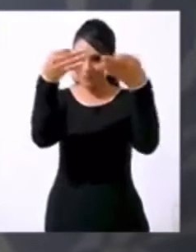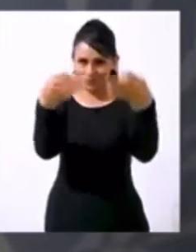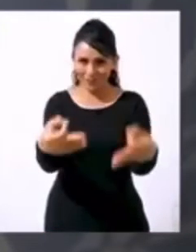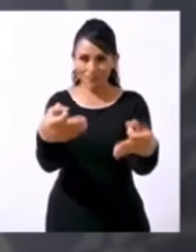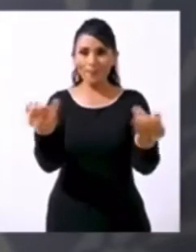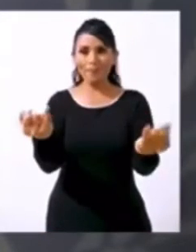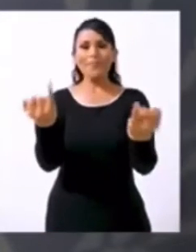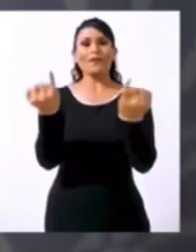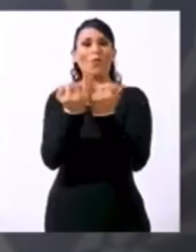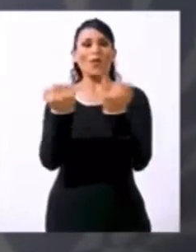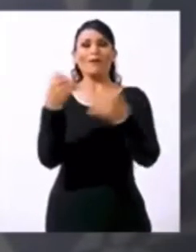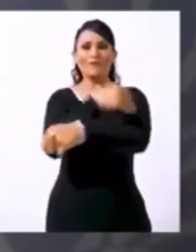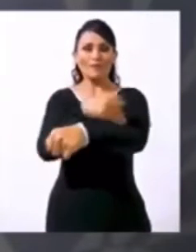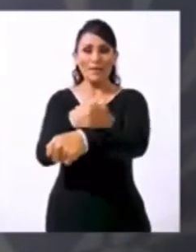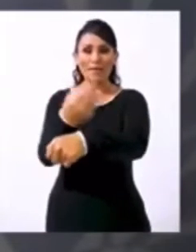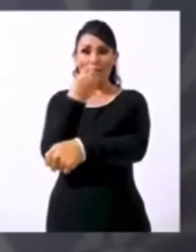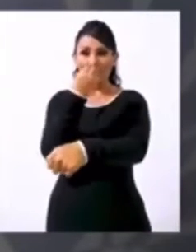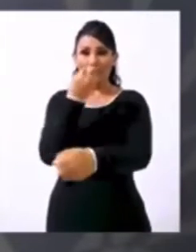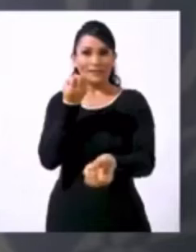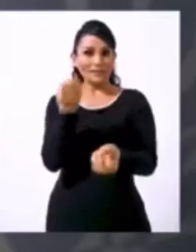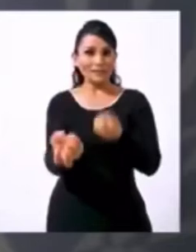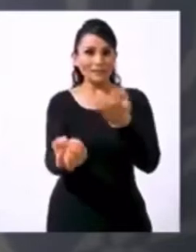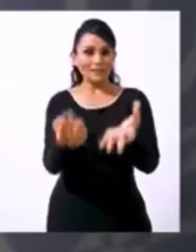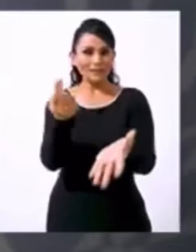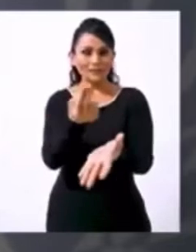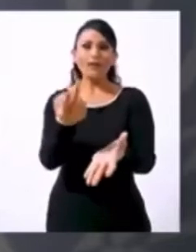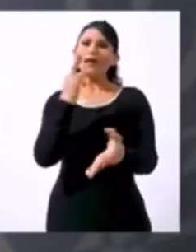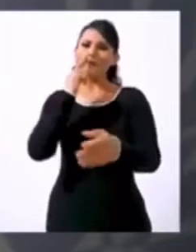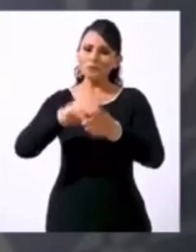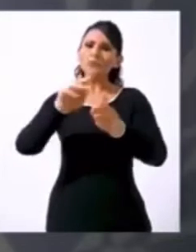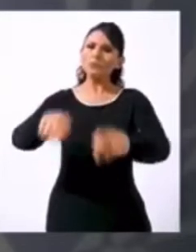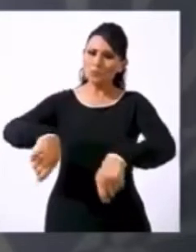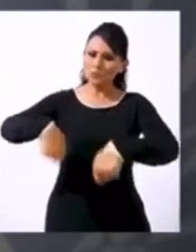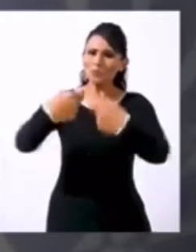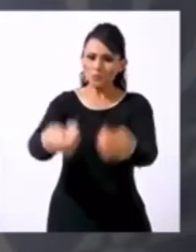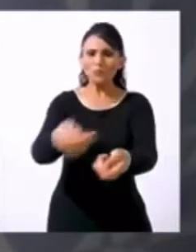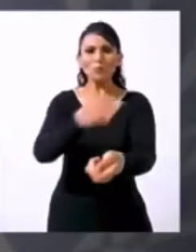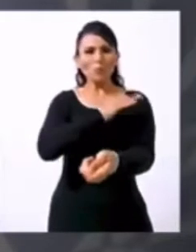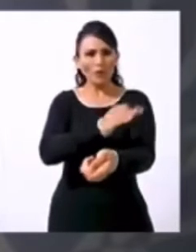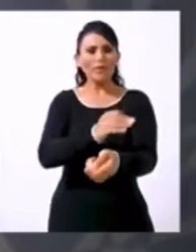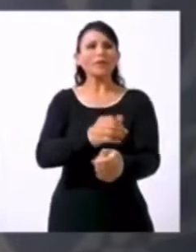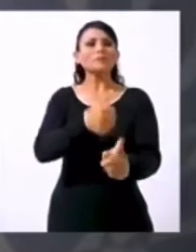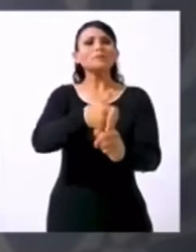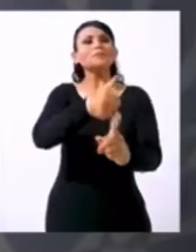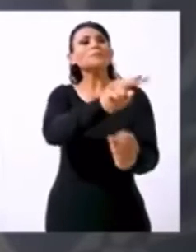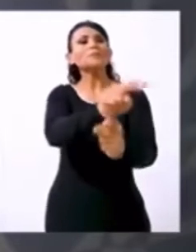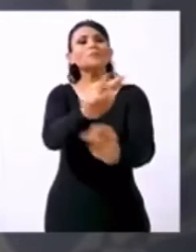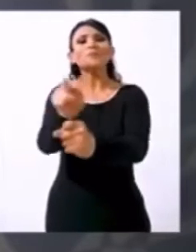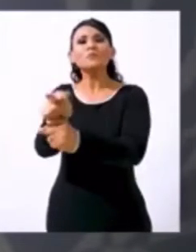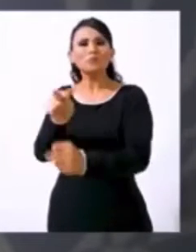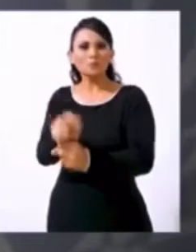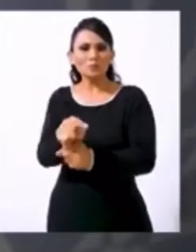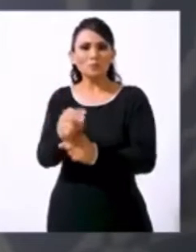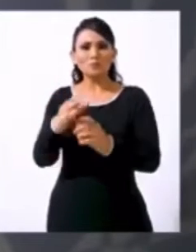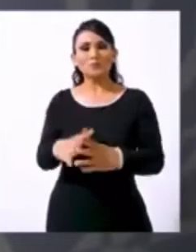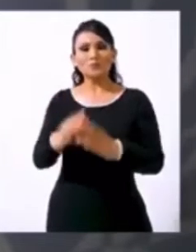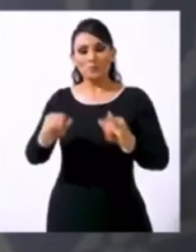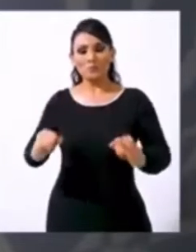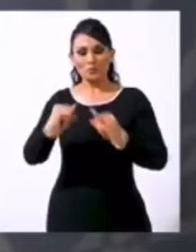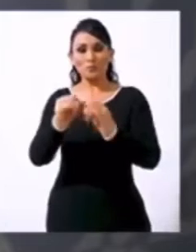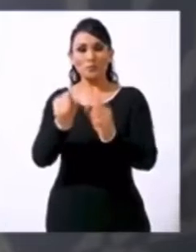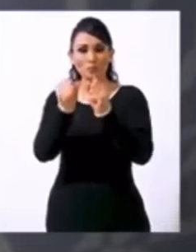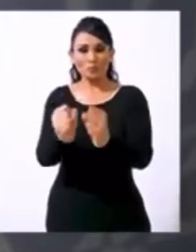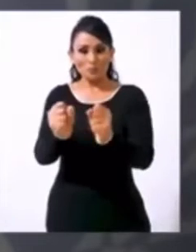con dependientes económicos, asumirán tareas como brigadistas colaborando con las instituciones de